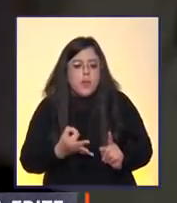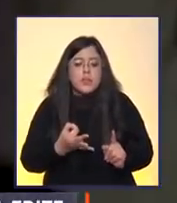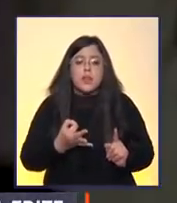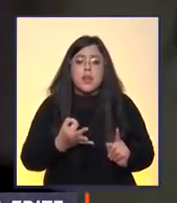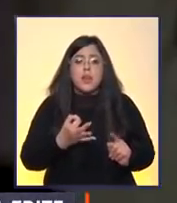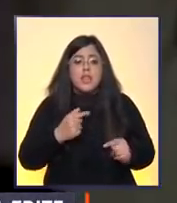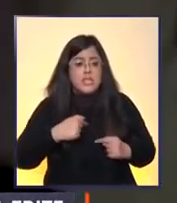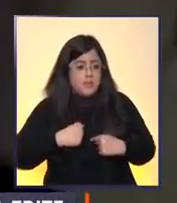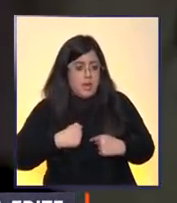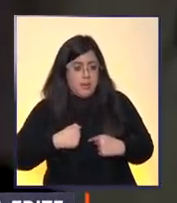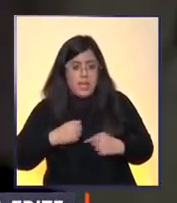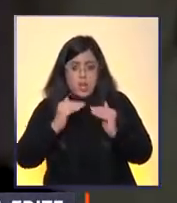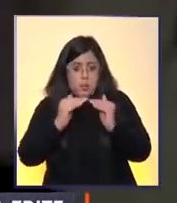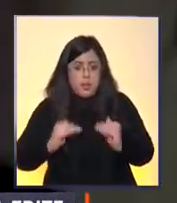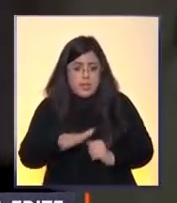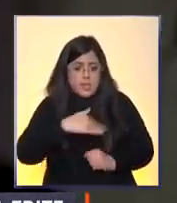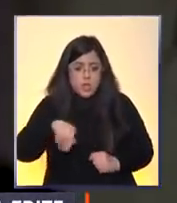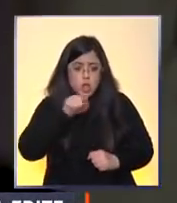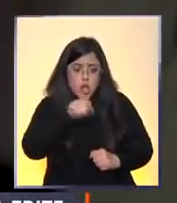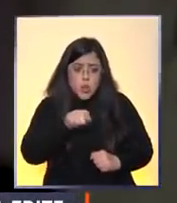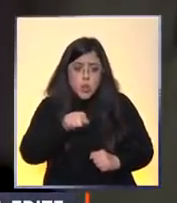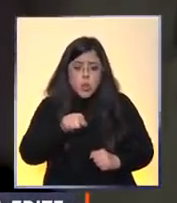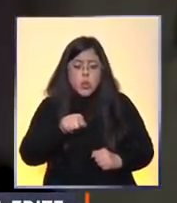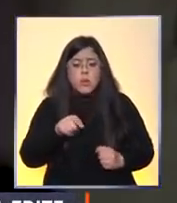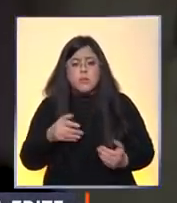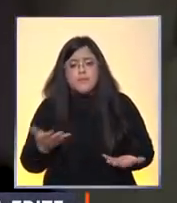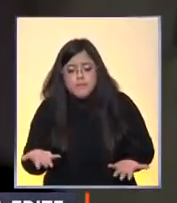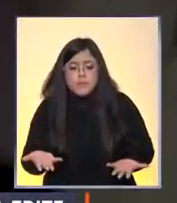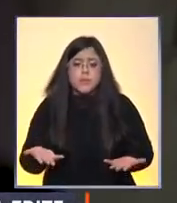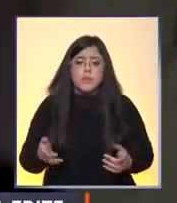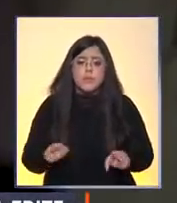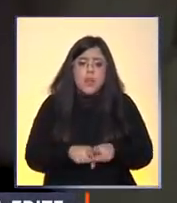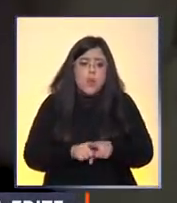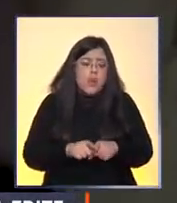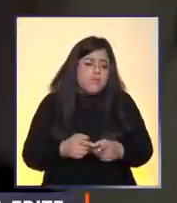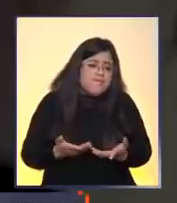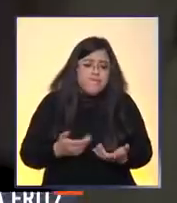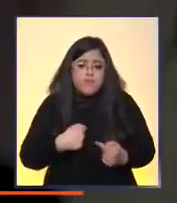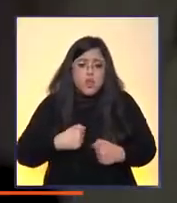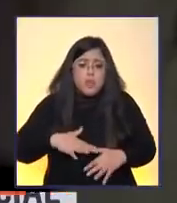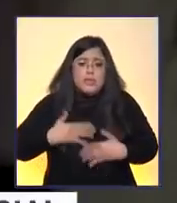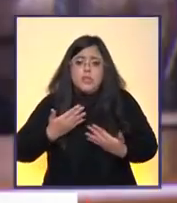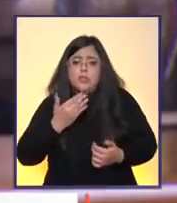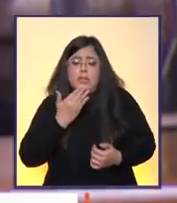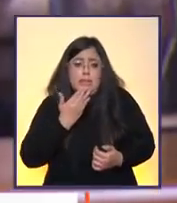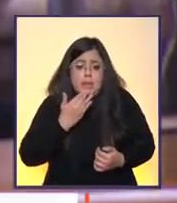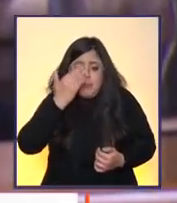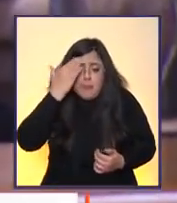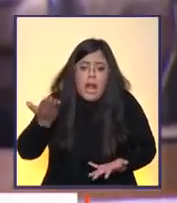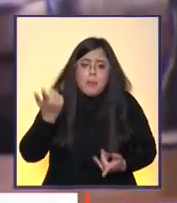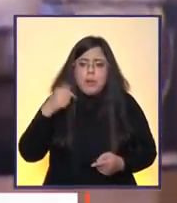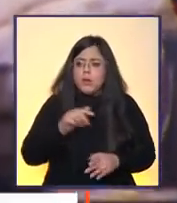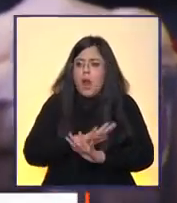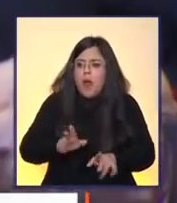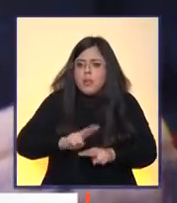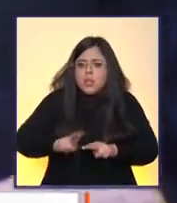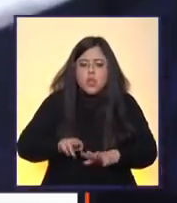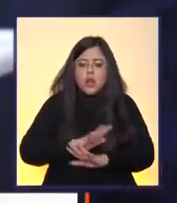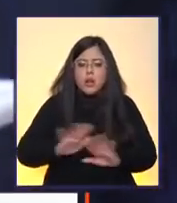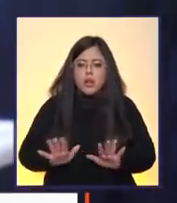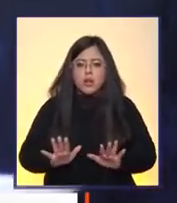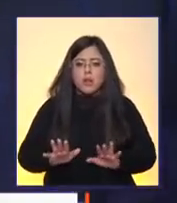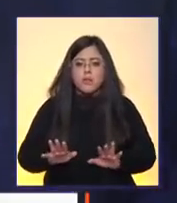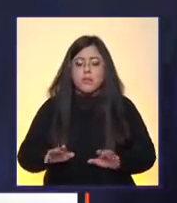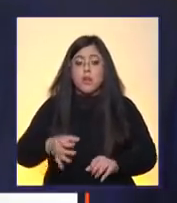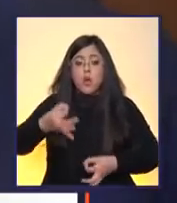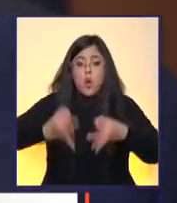tú. Hubiese sentido tan mierda como te sentí tú en ese momento. Pero nadie lo hizo. Pero el juez